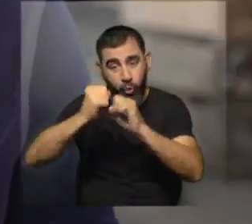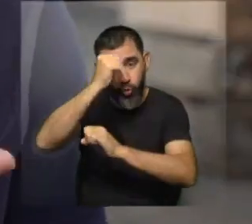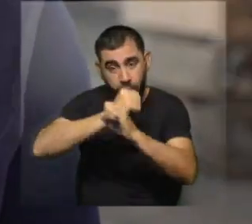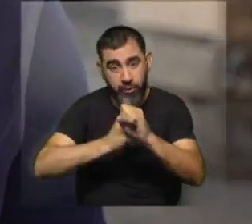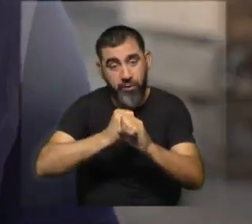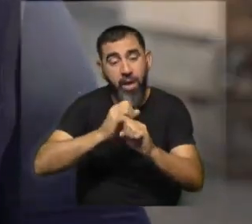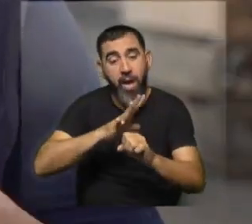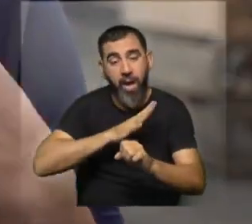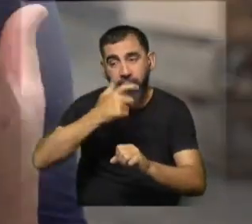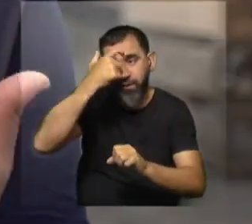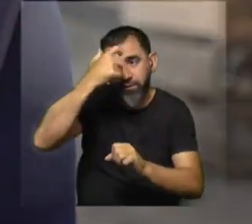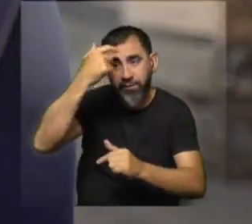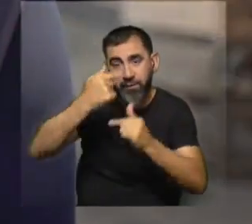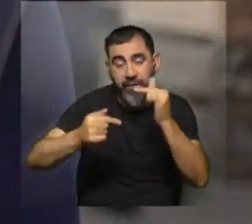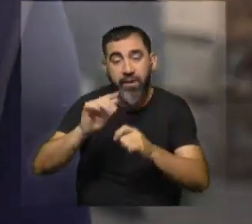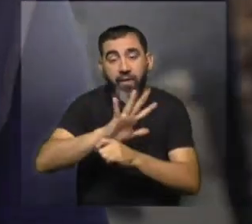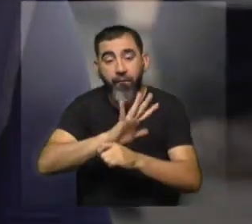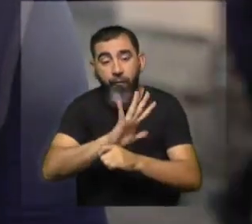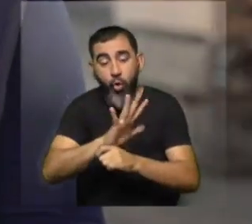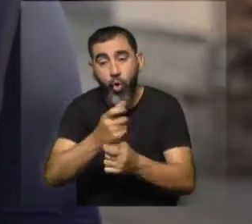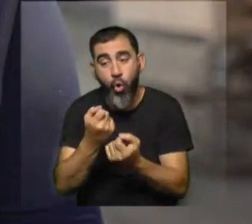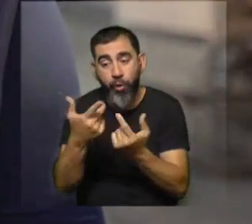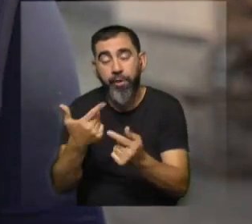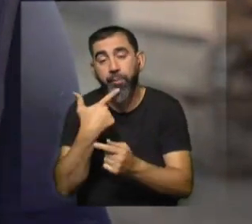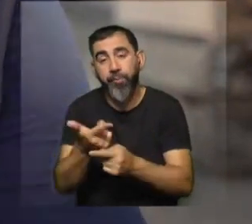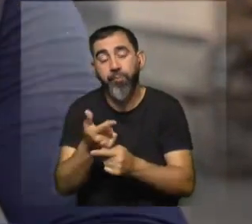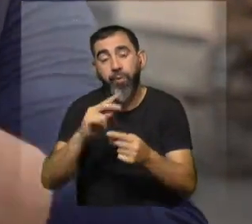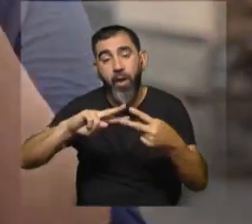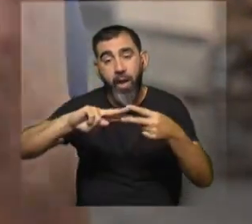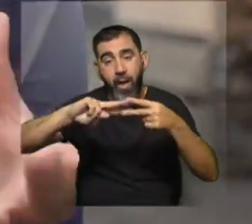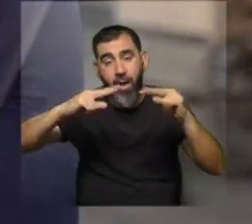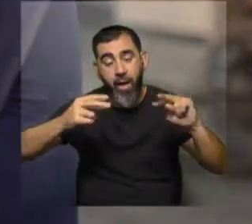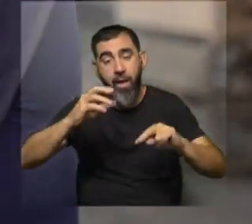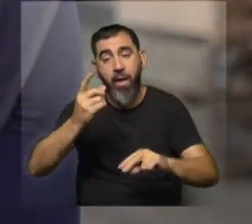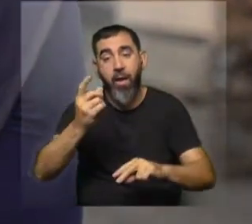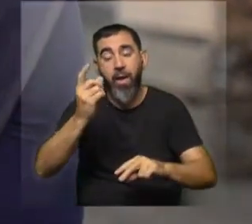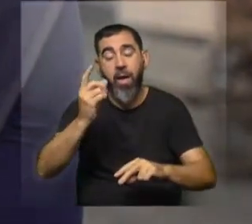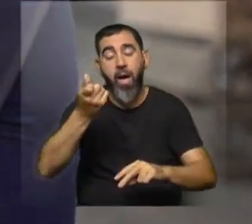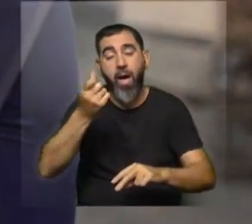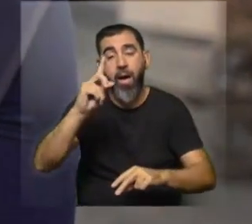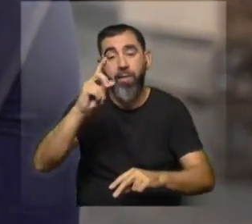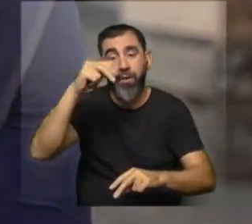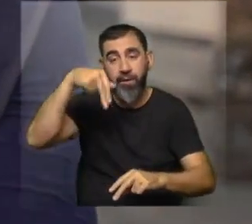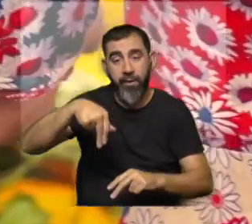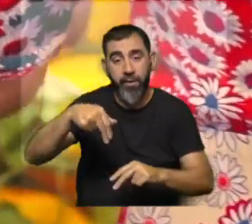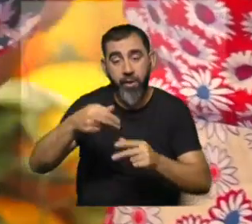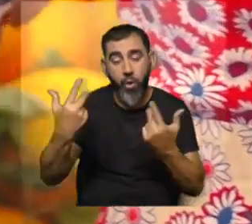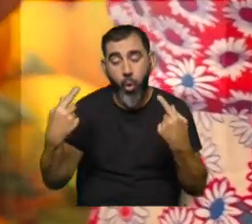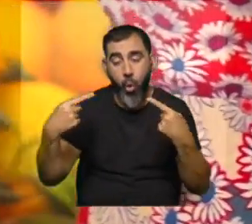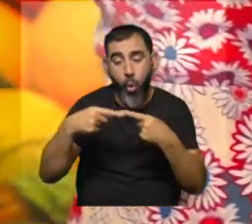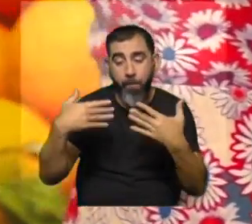y técnicas que nos da la biología, como por ejemplo el ADN, poder hacer cruzamientos entre plantas, poder